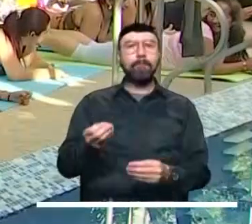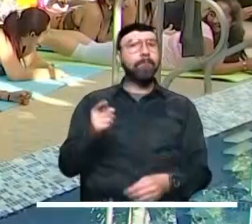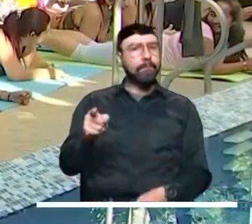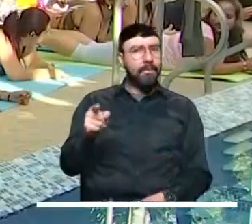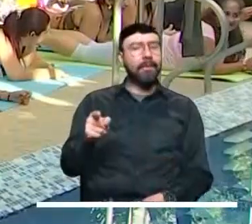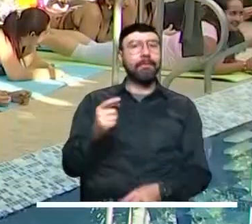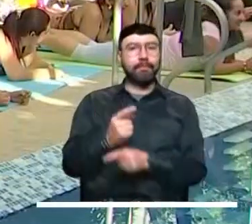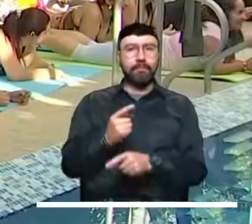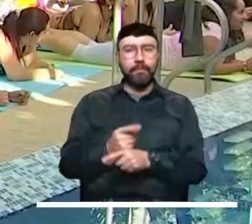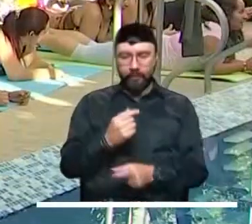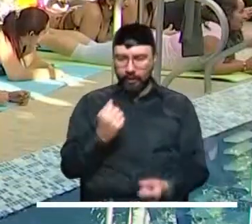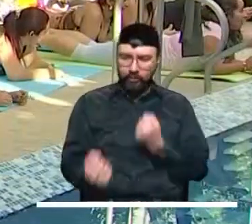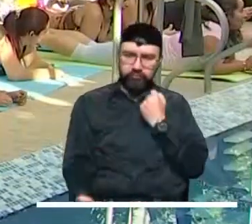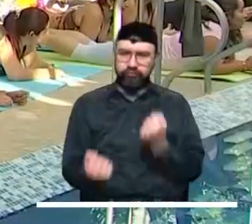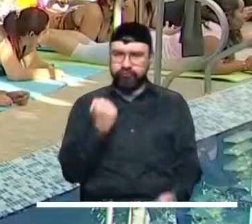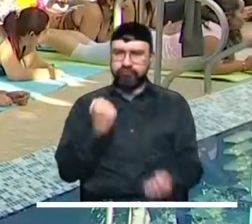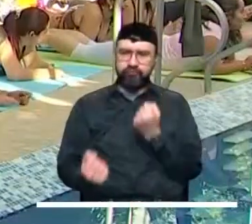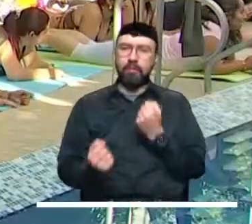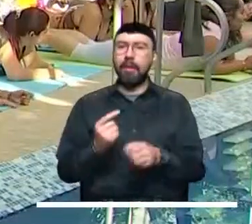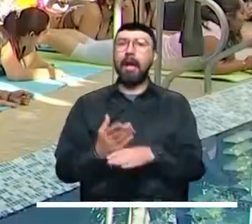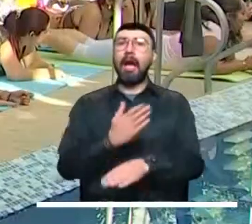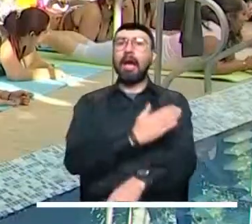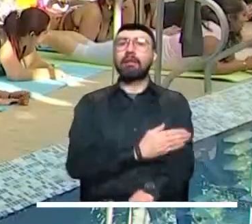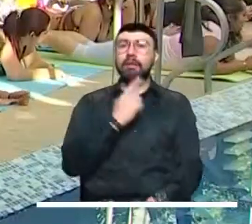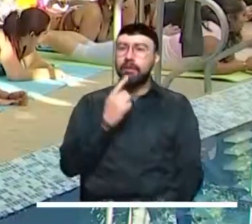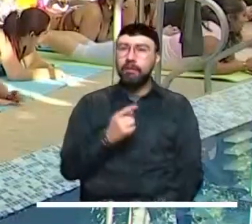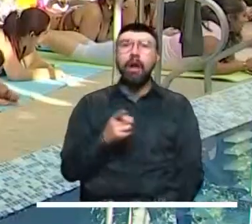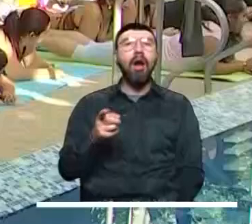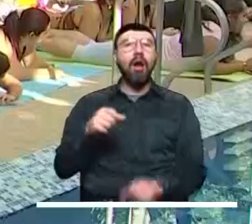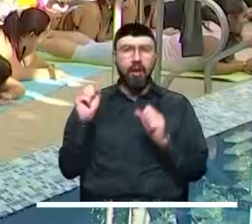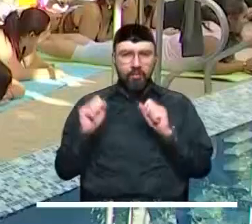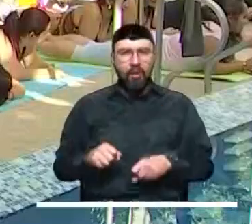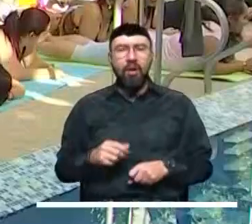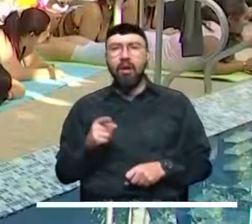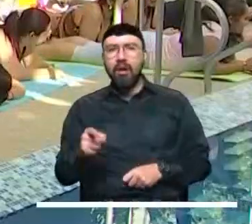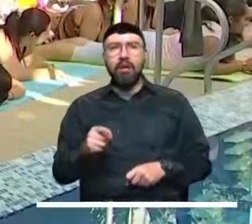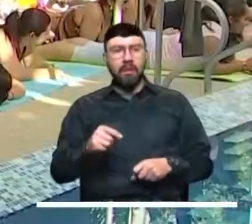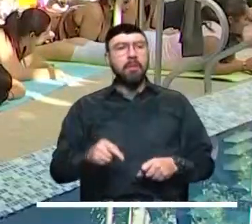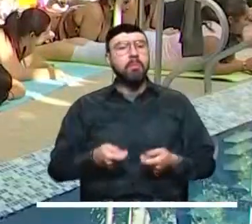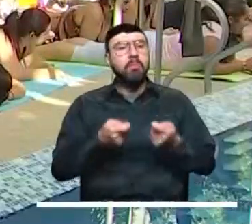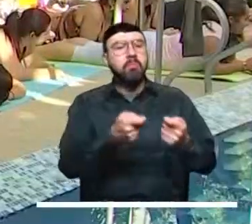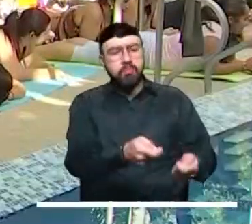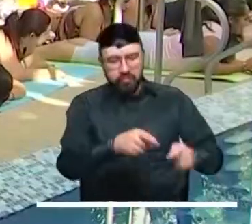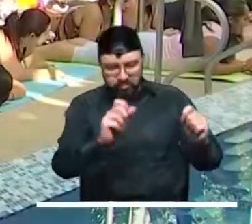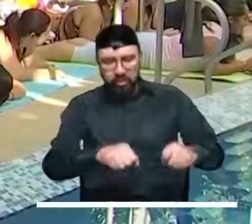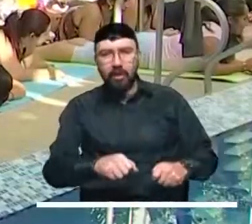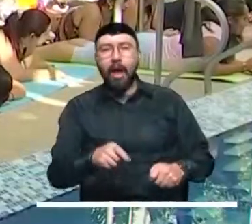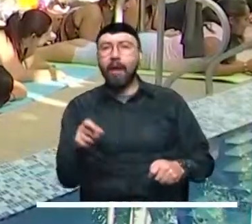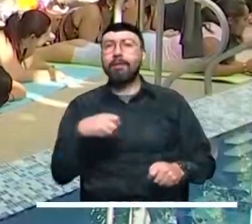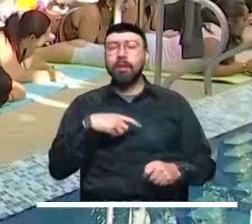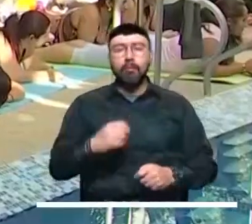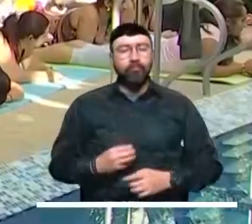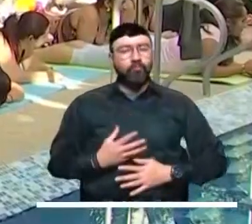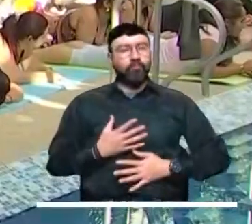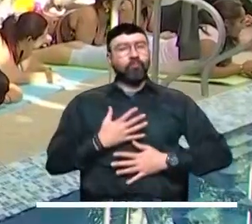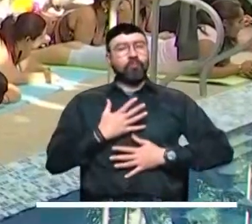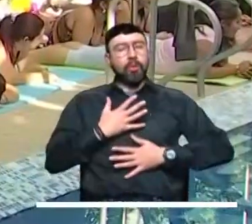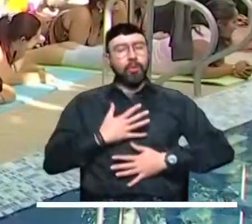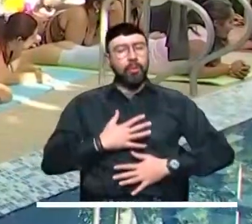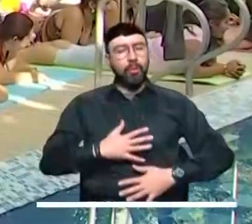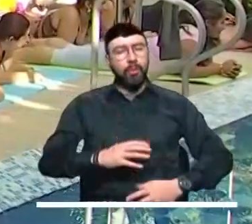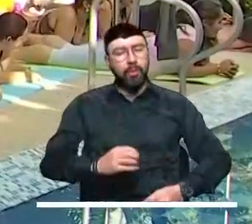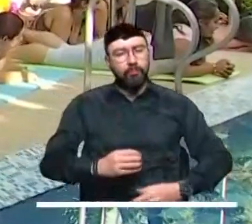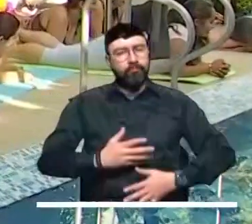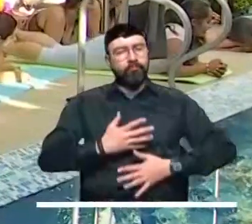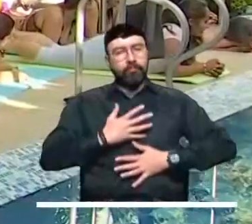por fisioterapia y por ella antes de decir, puede tirarse al piso, puede hacer esto. Ellos tienen técnicas de respiración, inclusive en la noche se les